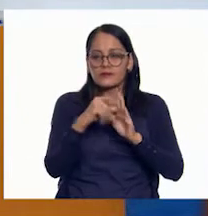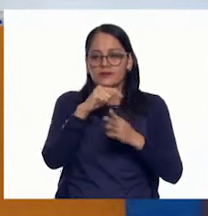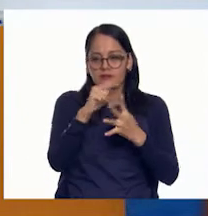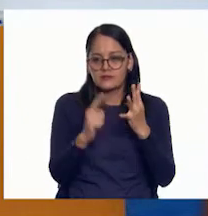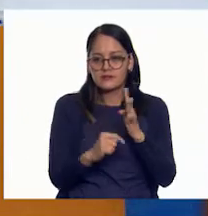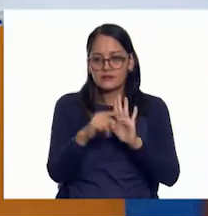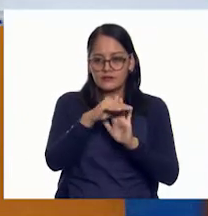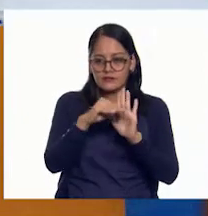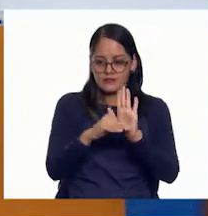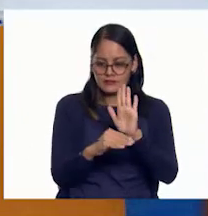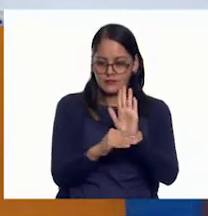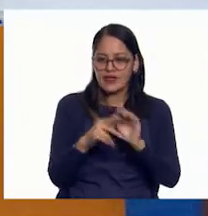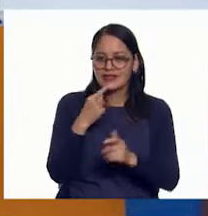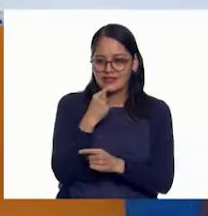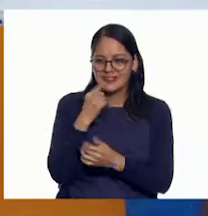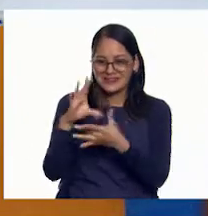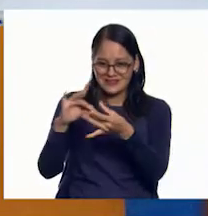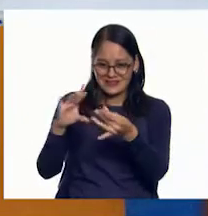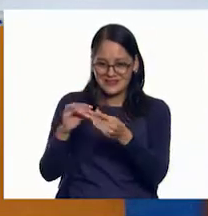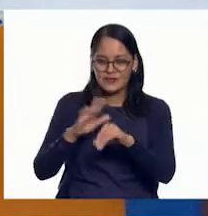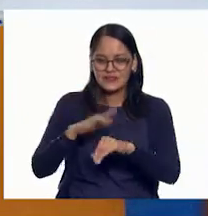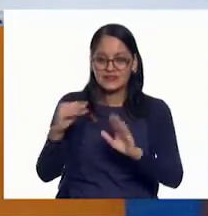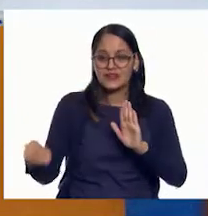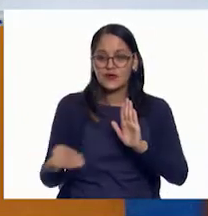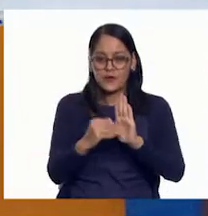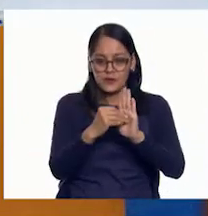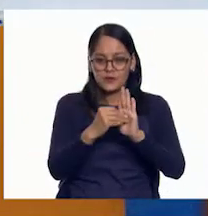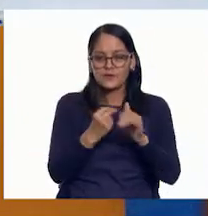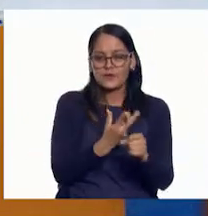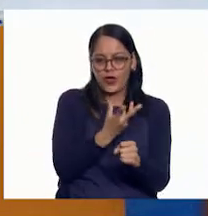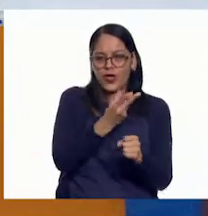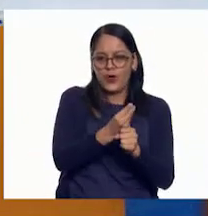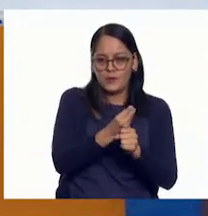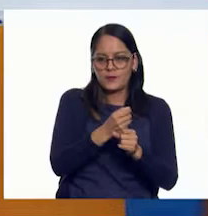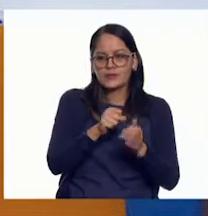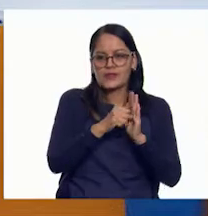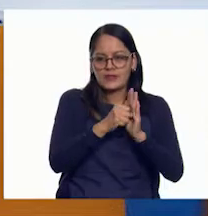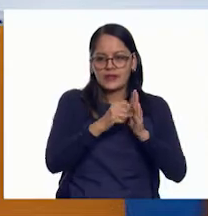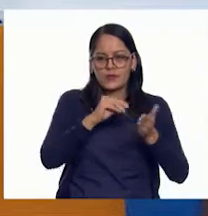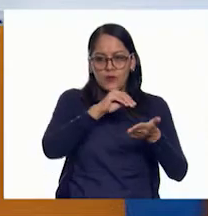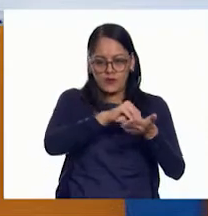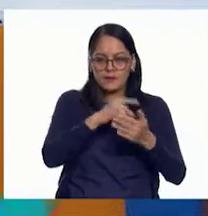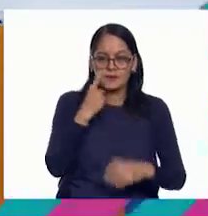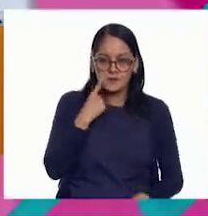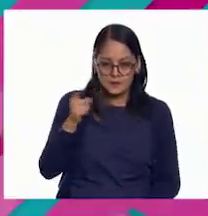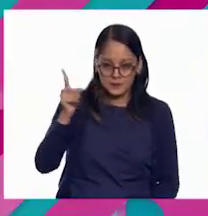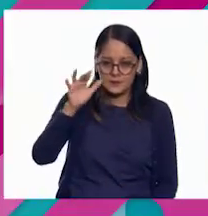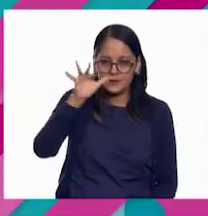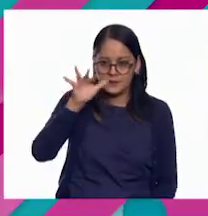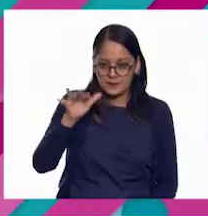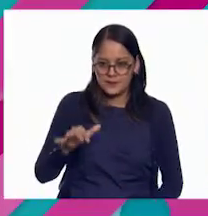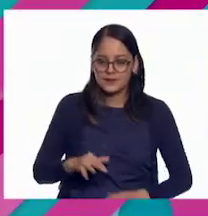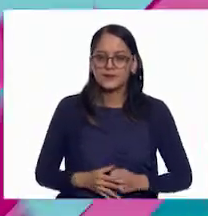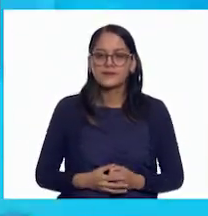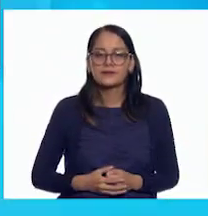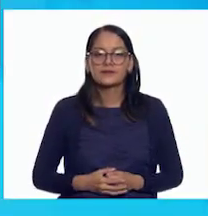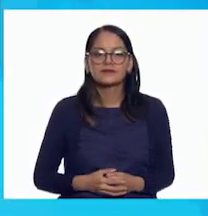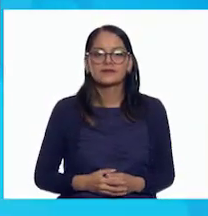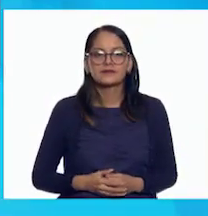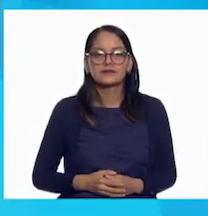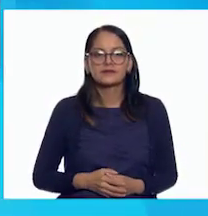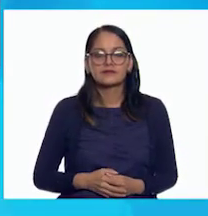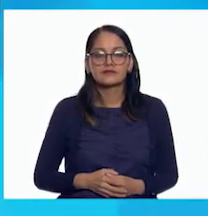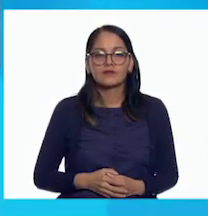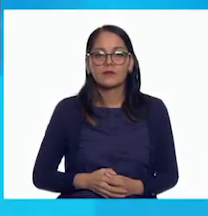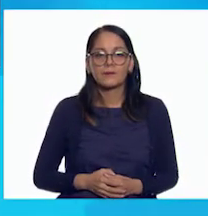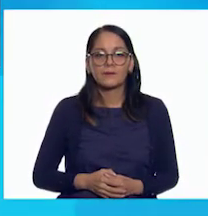opciones que nos dieron nuestros niños. Le integraron también signos Me parece muy bien. y vamos a leerlo ahora sí. Vamos a ver cómo quedó. Vamos a